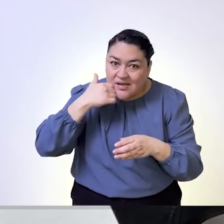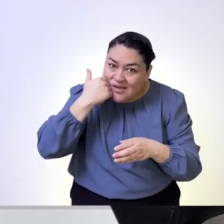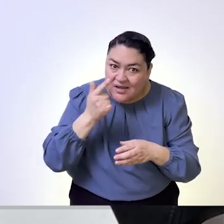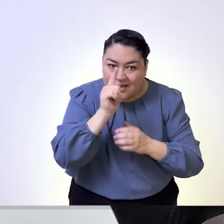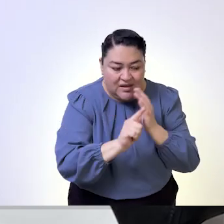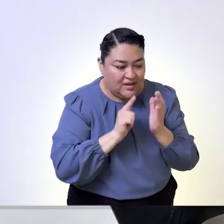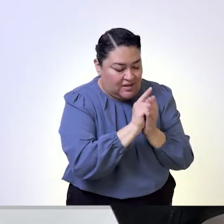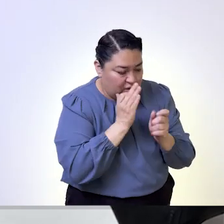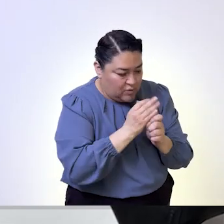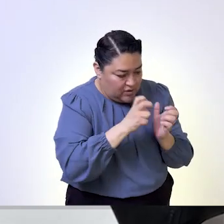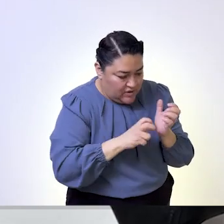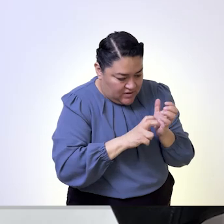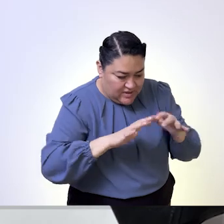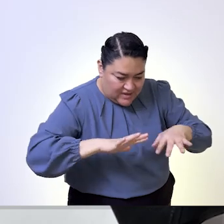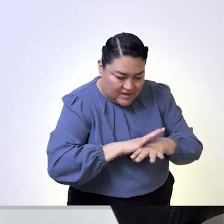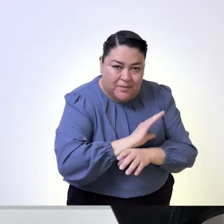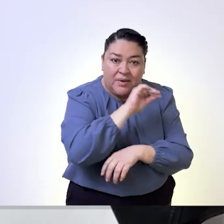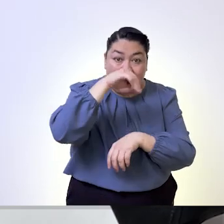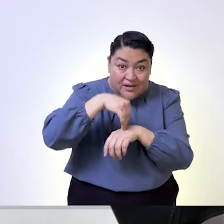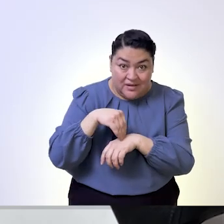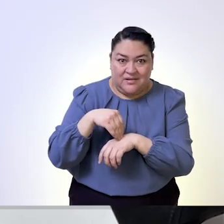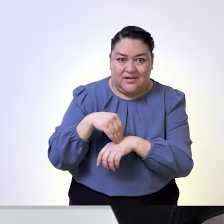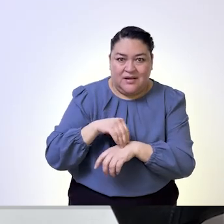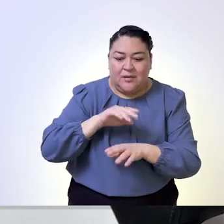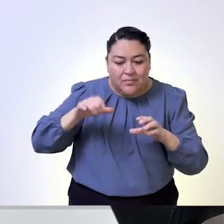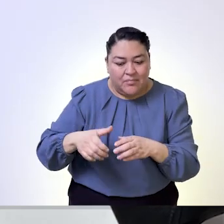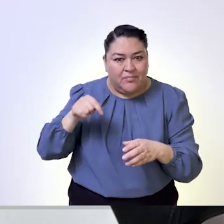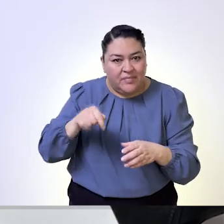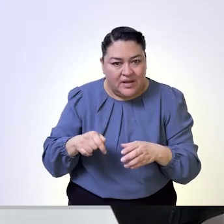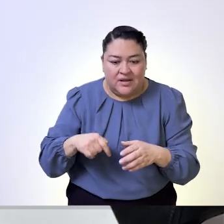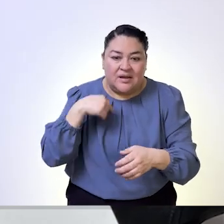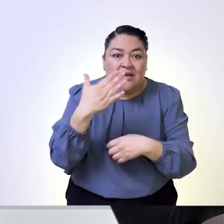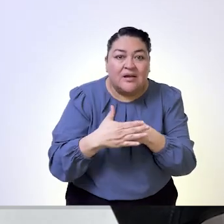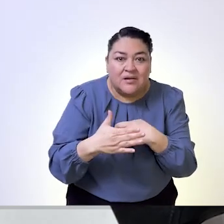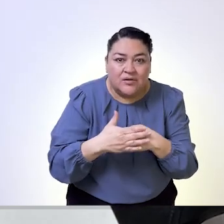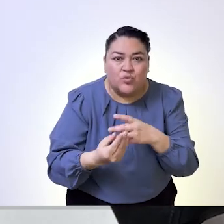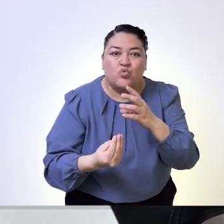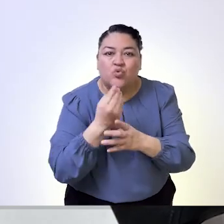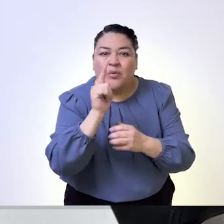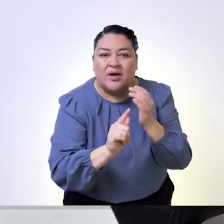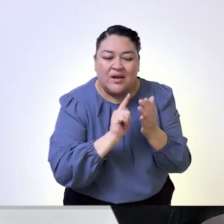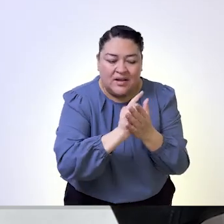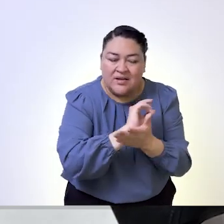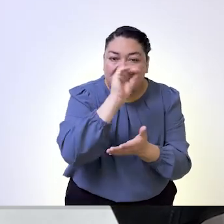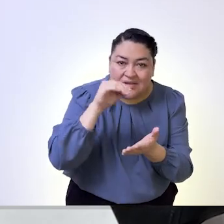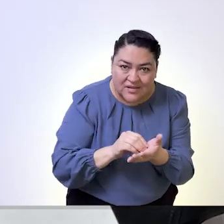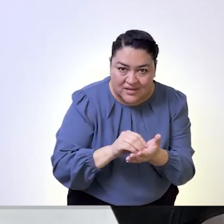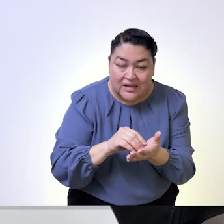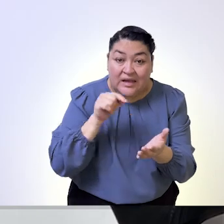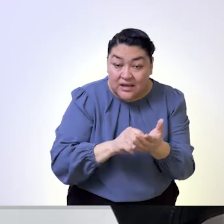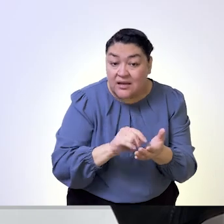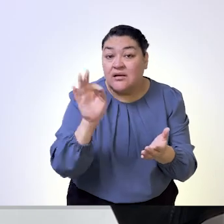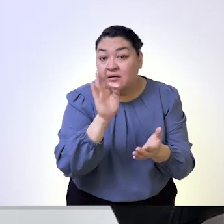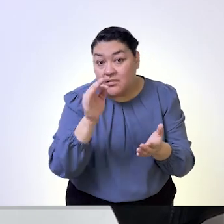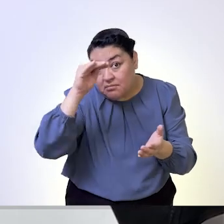plantea una abrogación de la legislación actual para dar paso a una legislación que